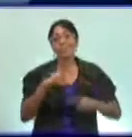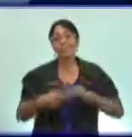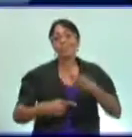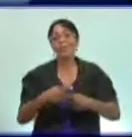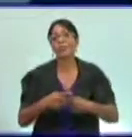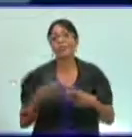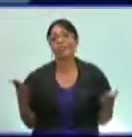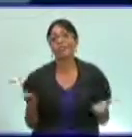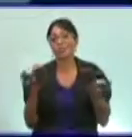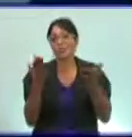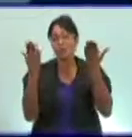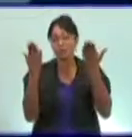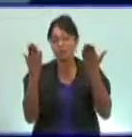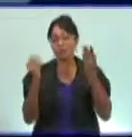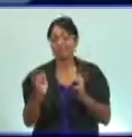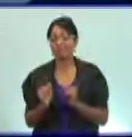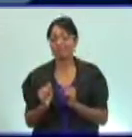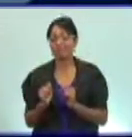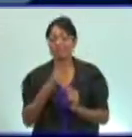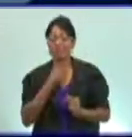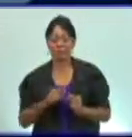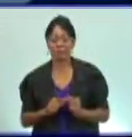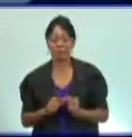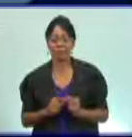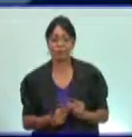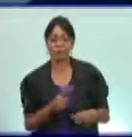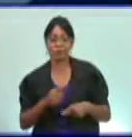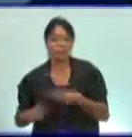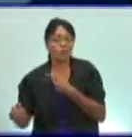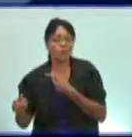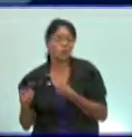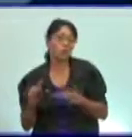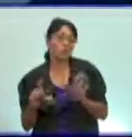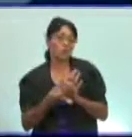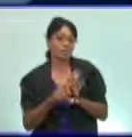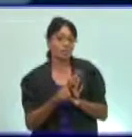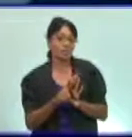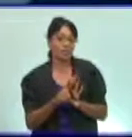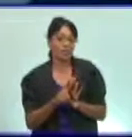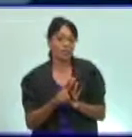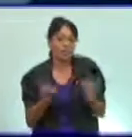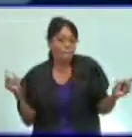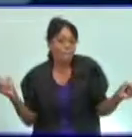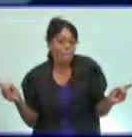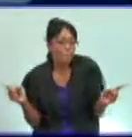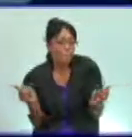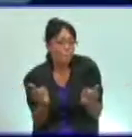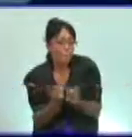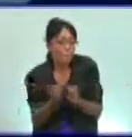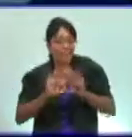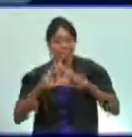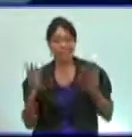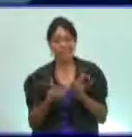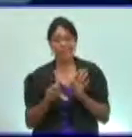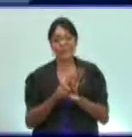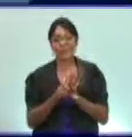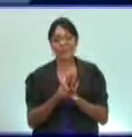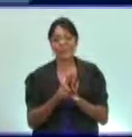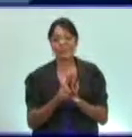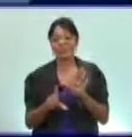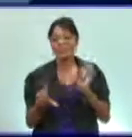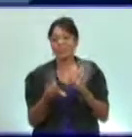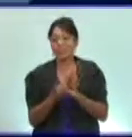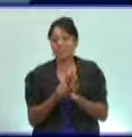ejemplo, está otra ley importante que casi que resume todas estas leyes integradas, que es la ley de la influencia de la